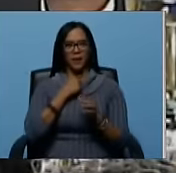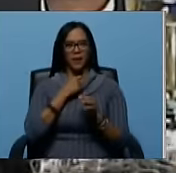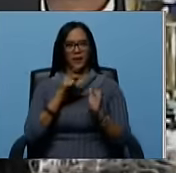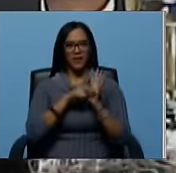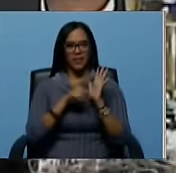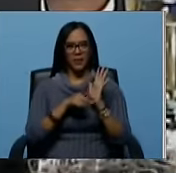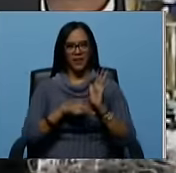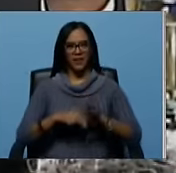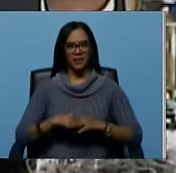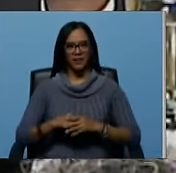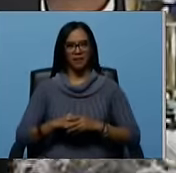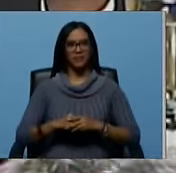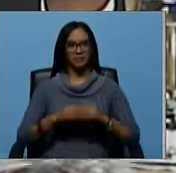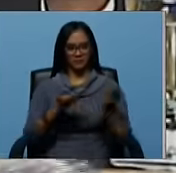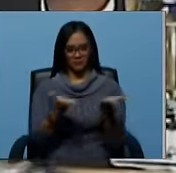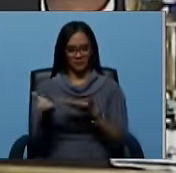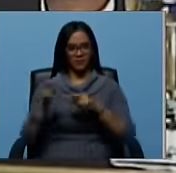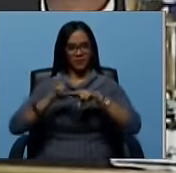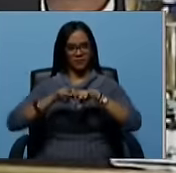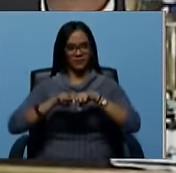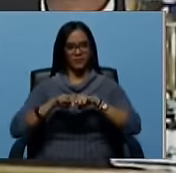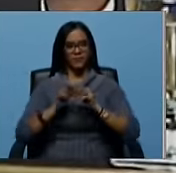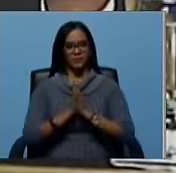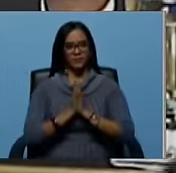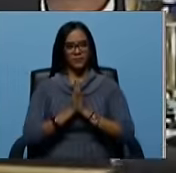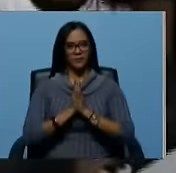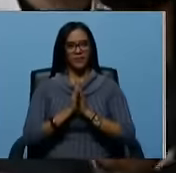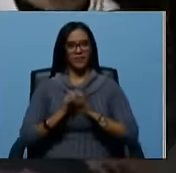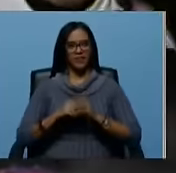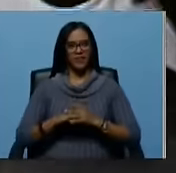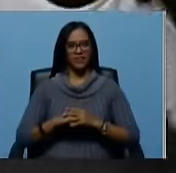programa. Bienvenido, siéntese por favor.